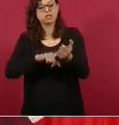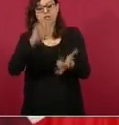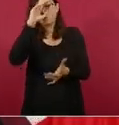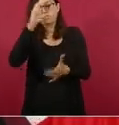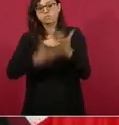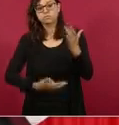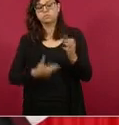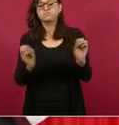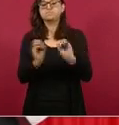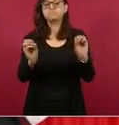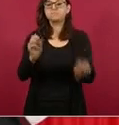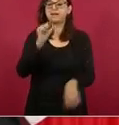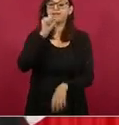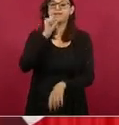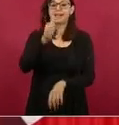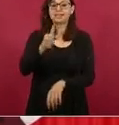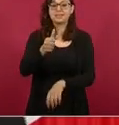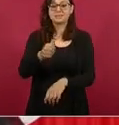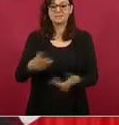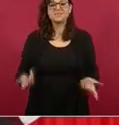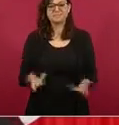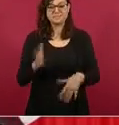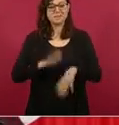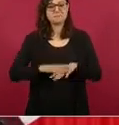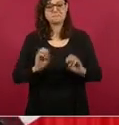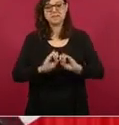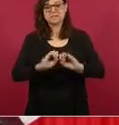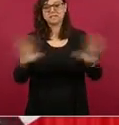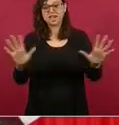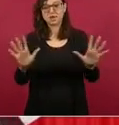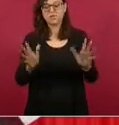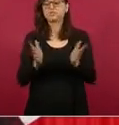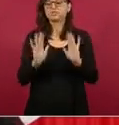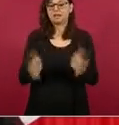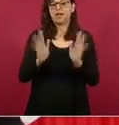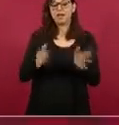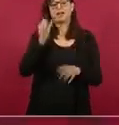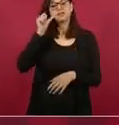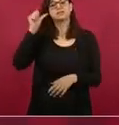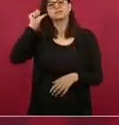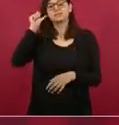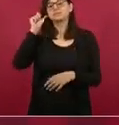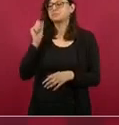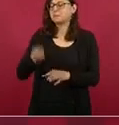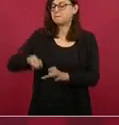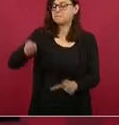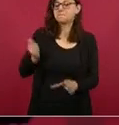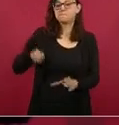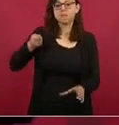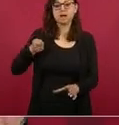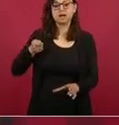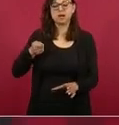de libre comercio. Eso también quedó claro ayer. Incluso en ese caso, ni